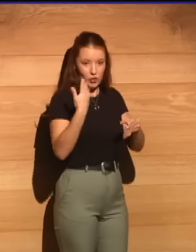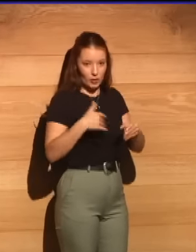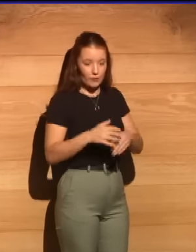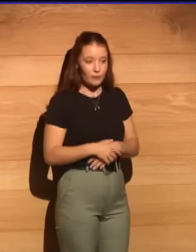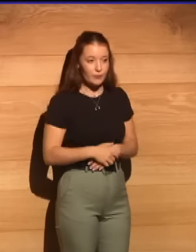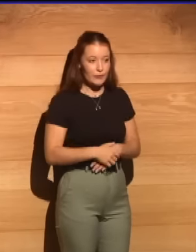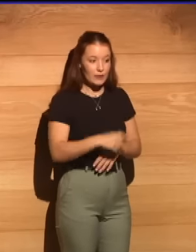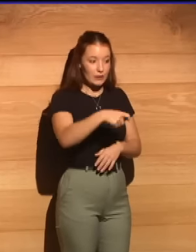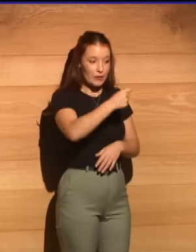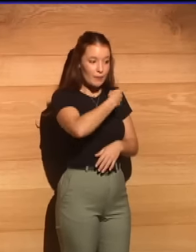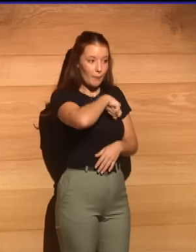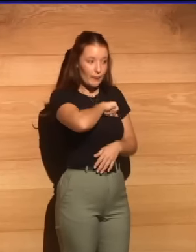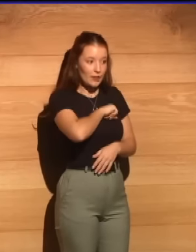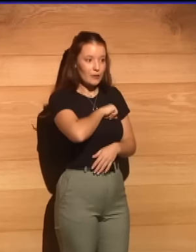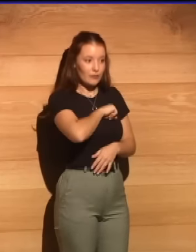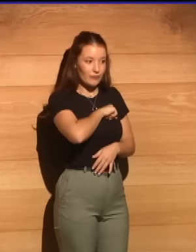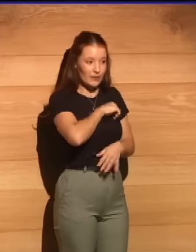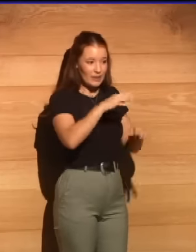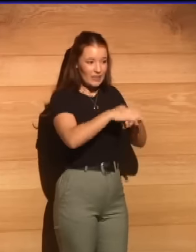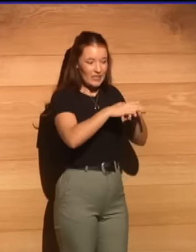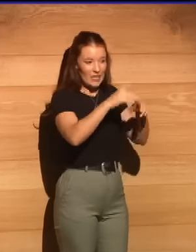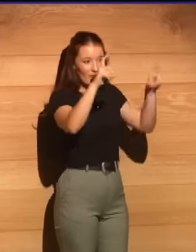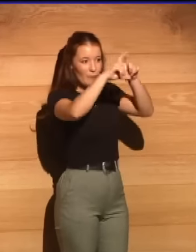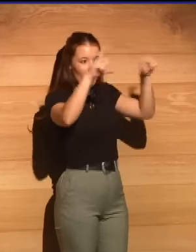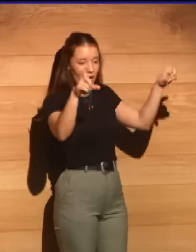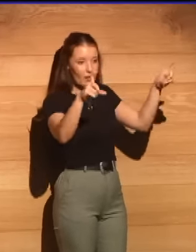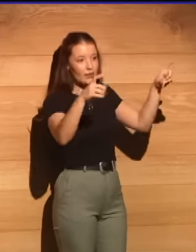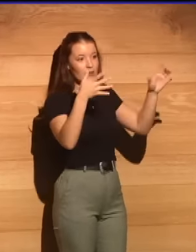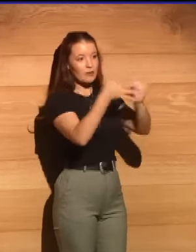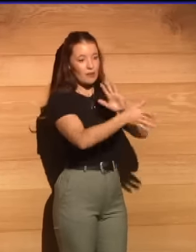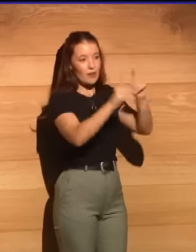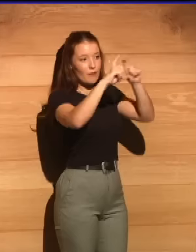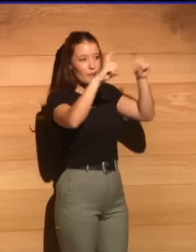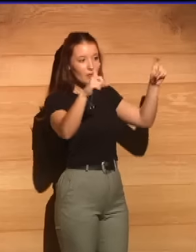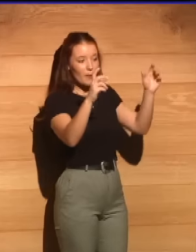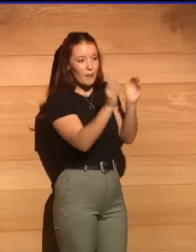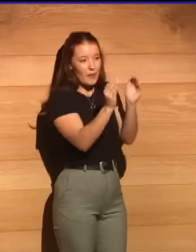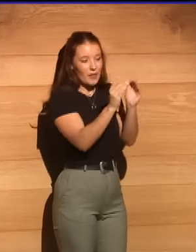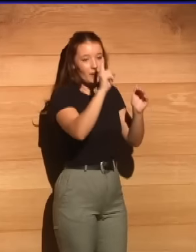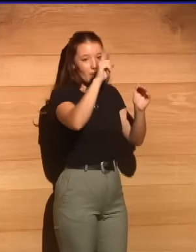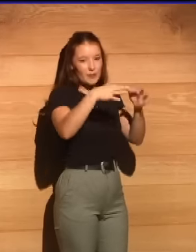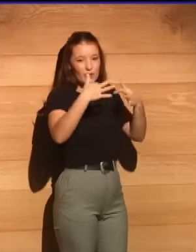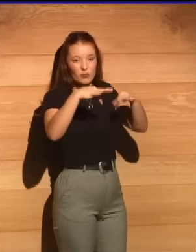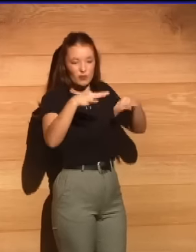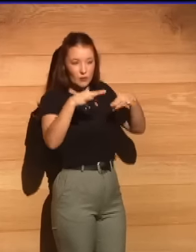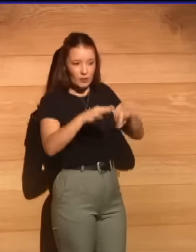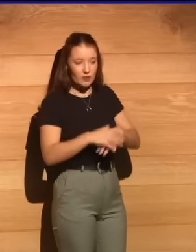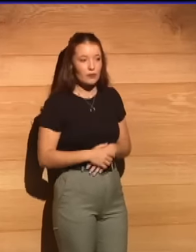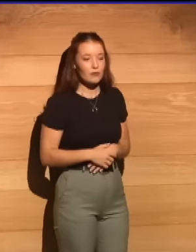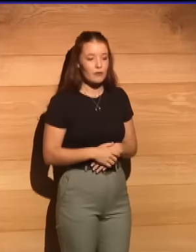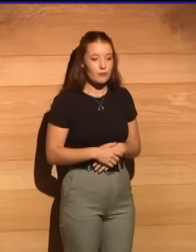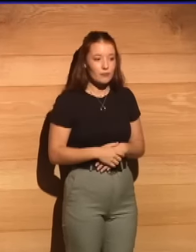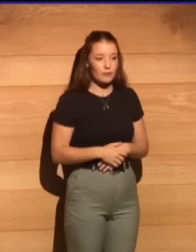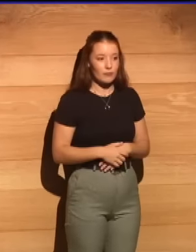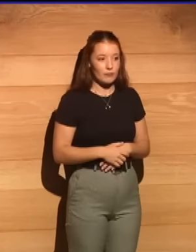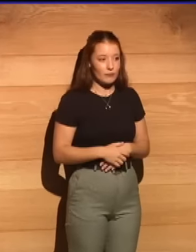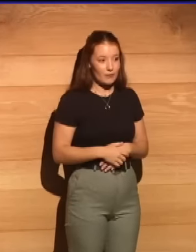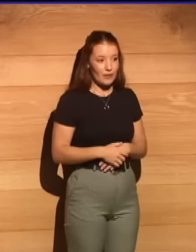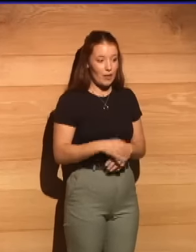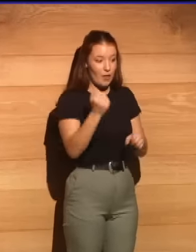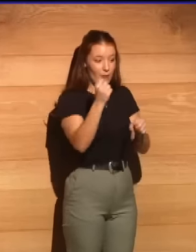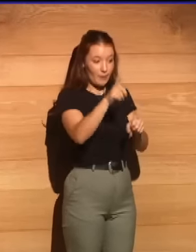son pequeñas y medianas empresas, pero pequeñas y medianas empresas no como las entiende un americano, que son de 250 empleados, sino de menos de 10.